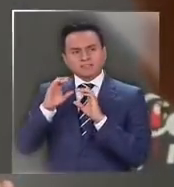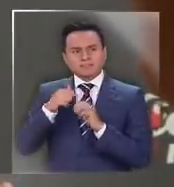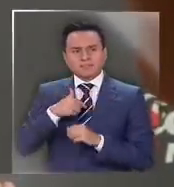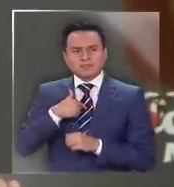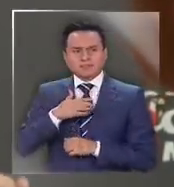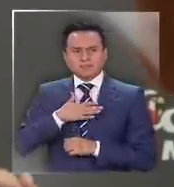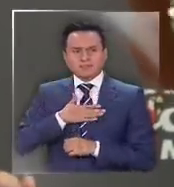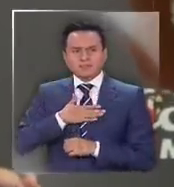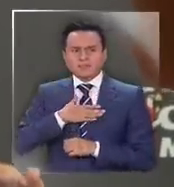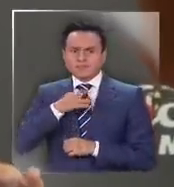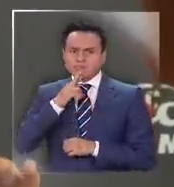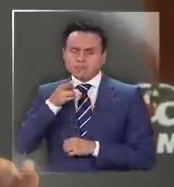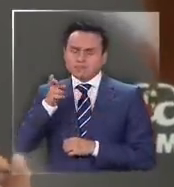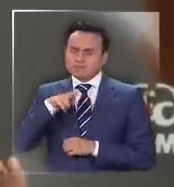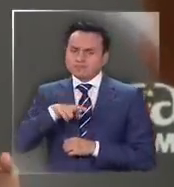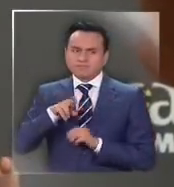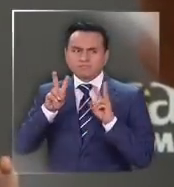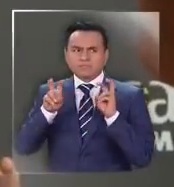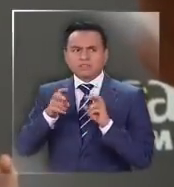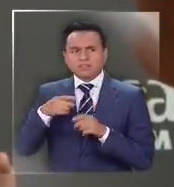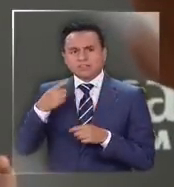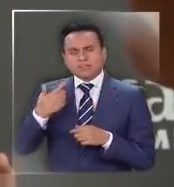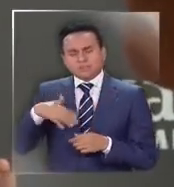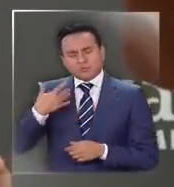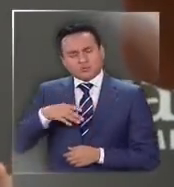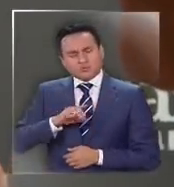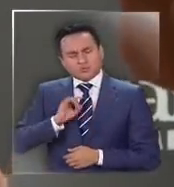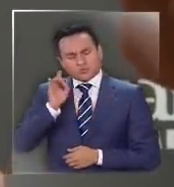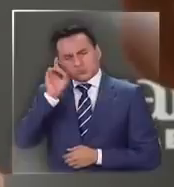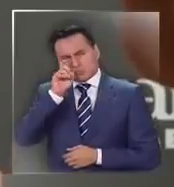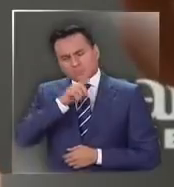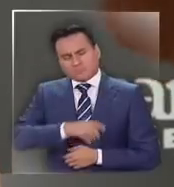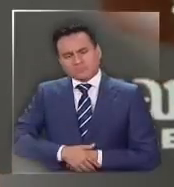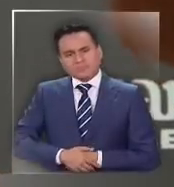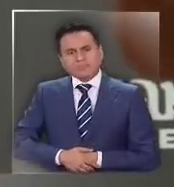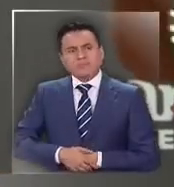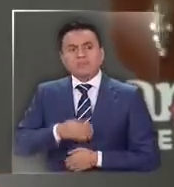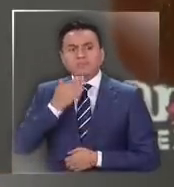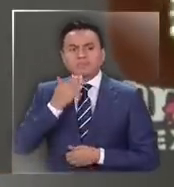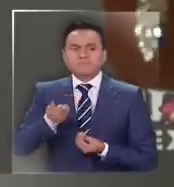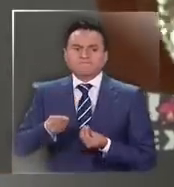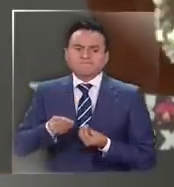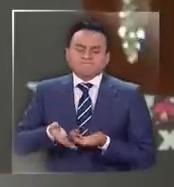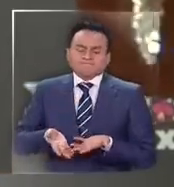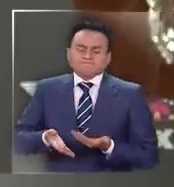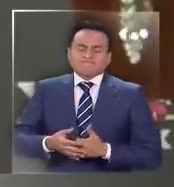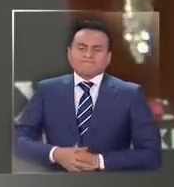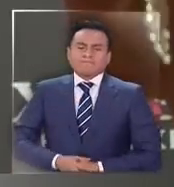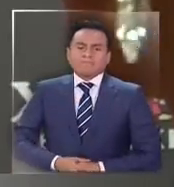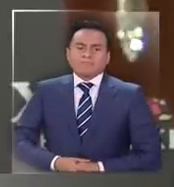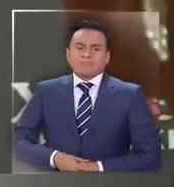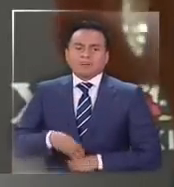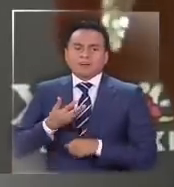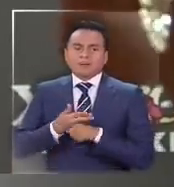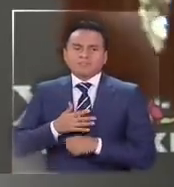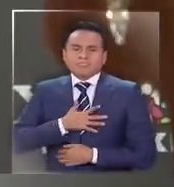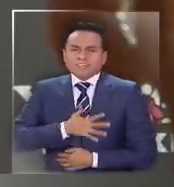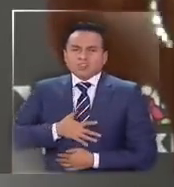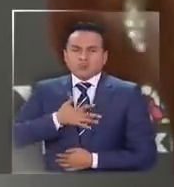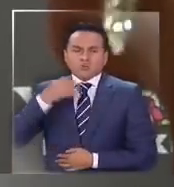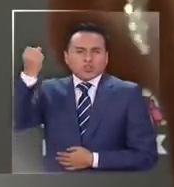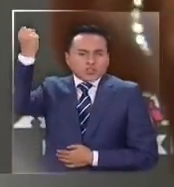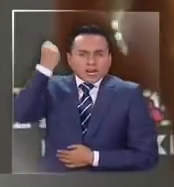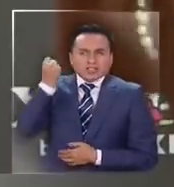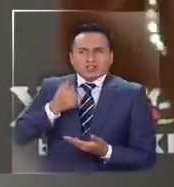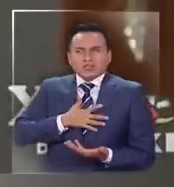Para mí, como te repito, esto ha sido muy duro. También, bueno, hay una sensación de